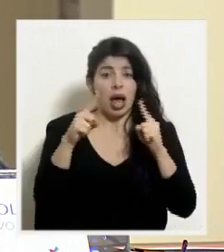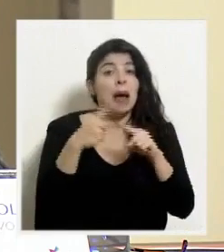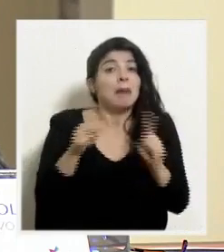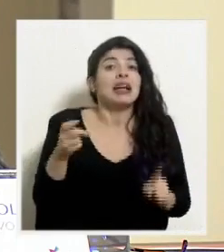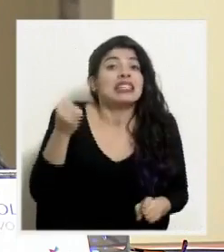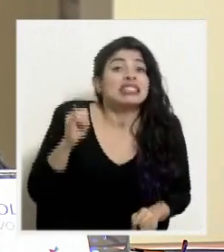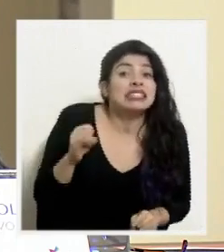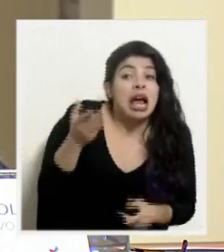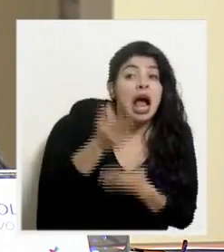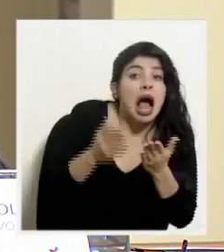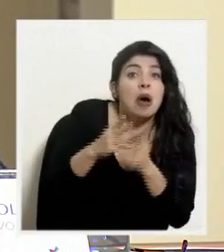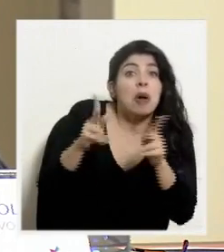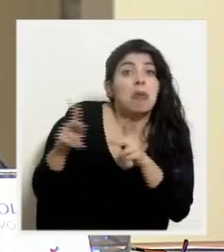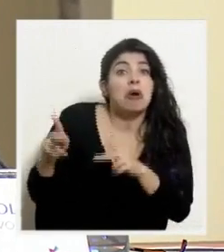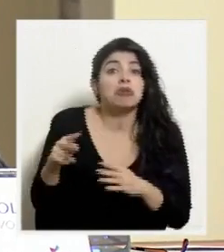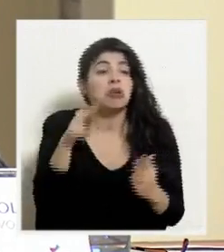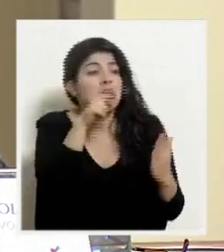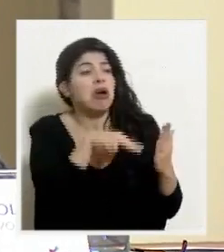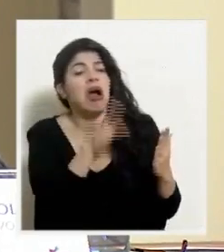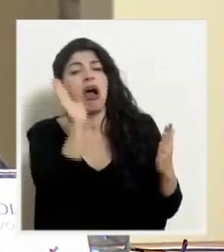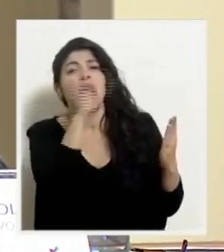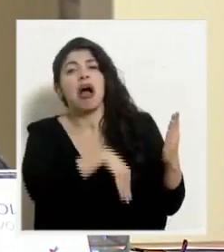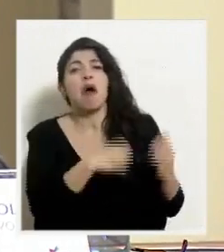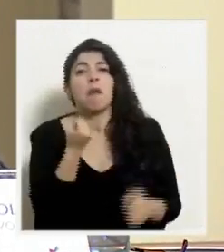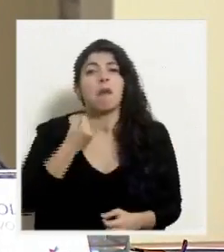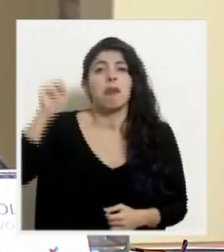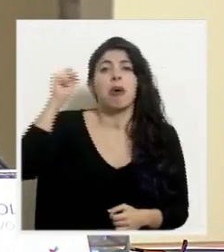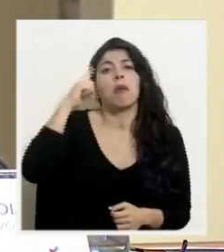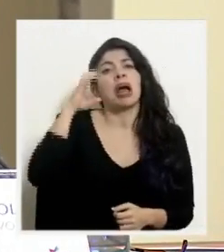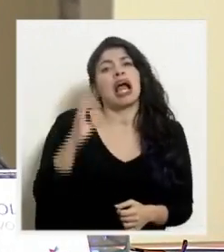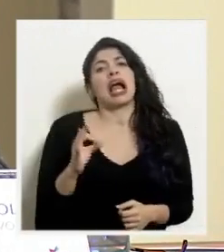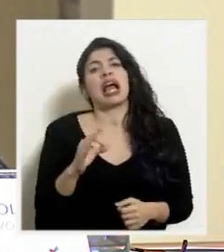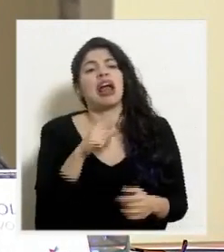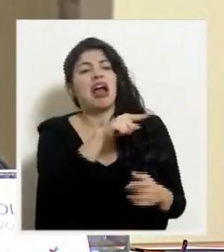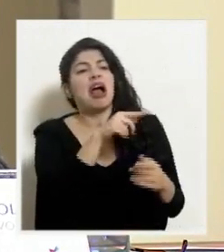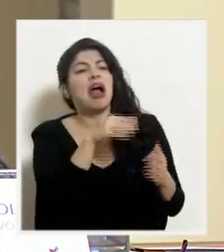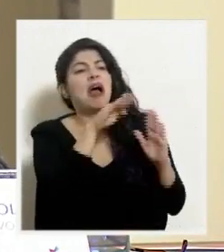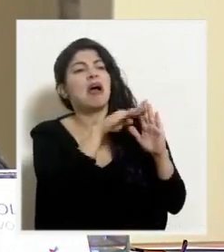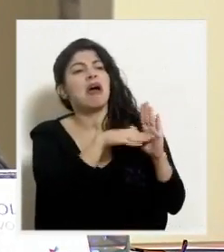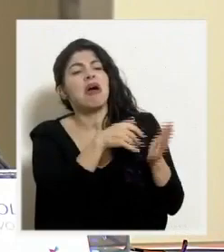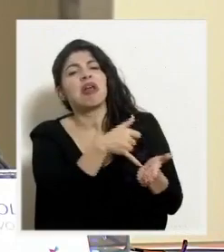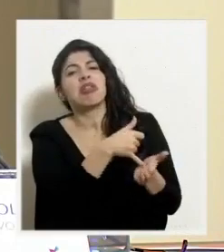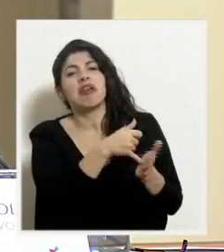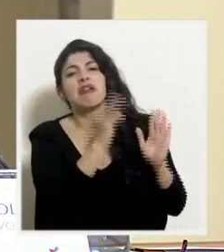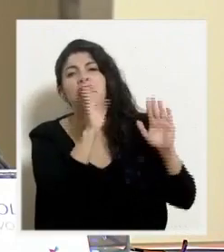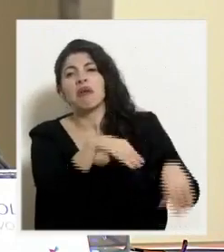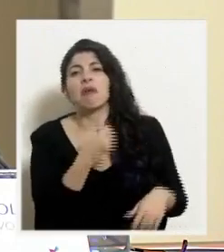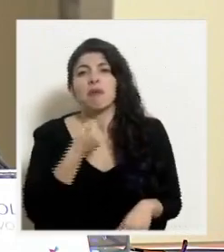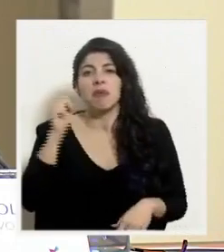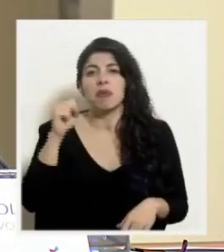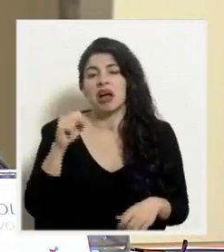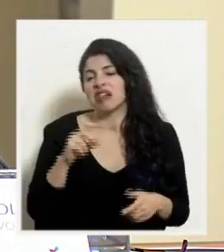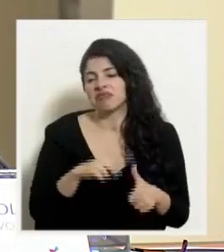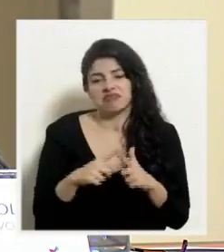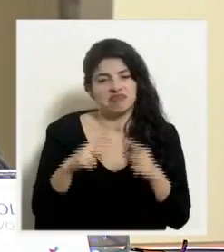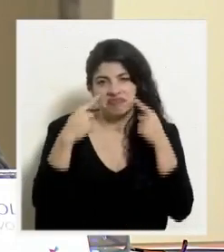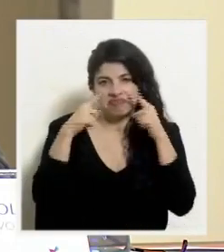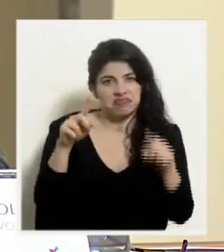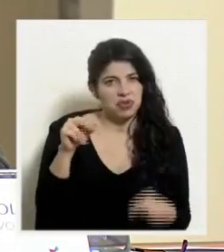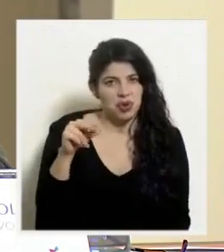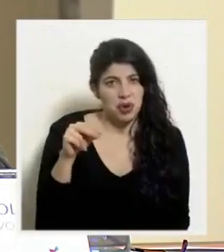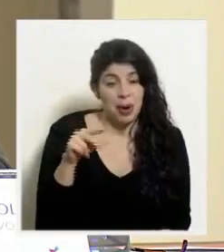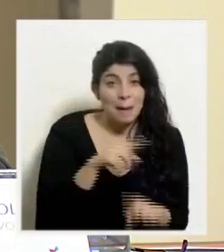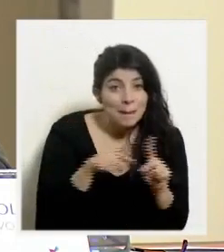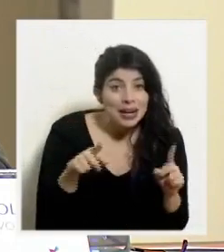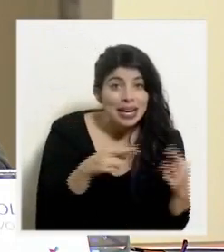una predisposición a no cumplir la medida, porque asumimos que es laxa, vamos a no tener éxito. Pero